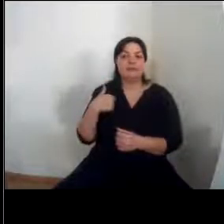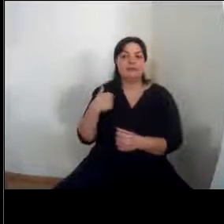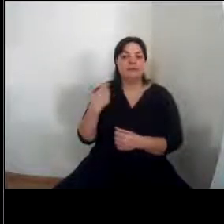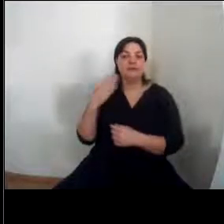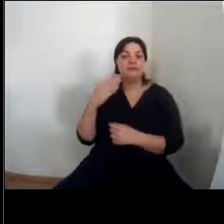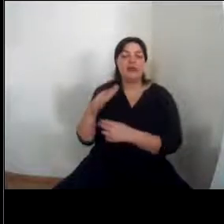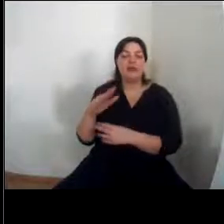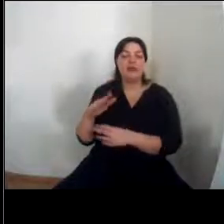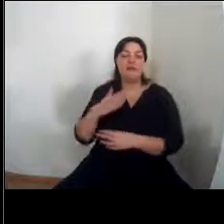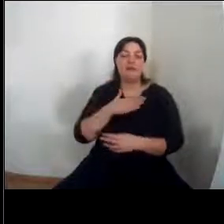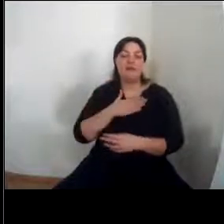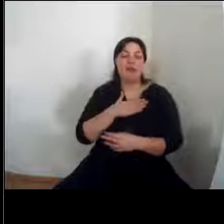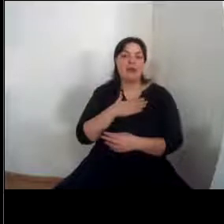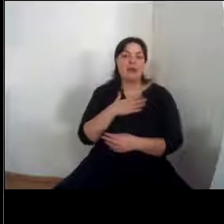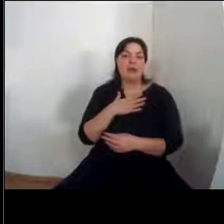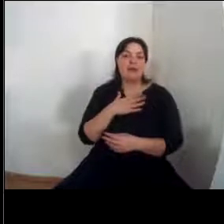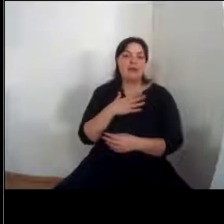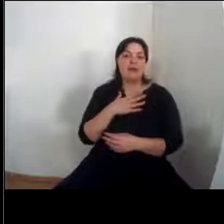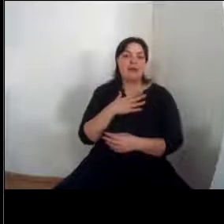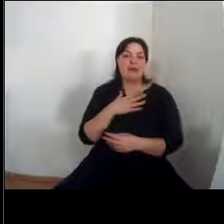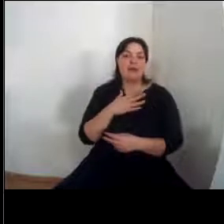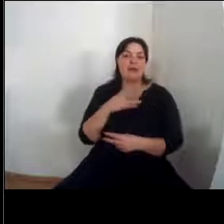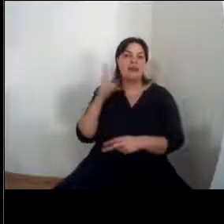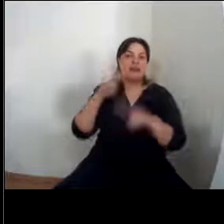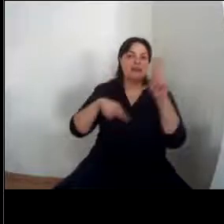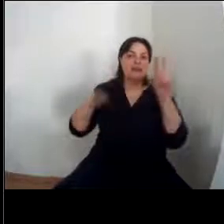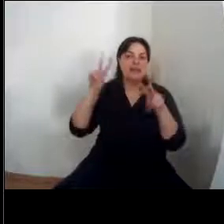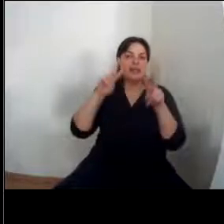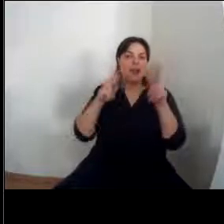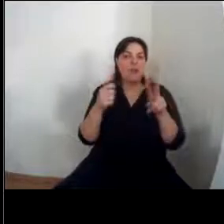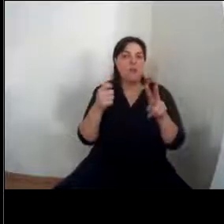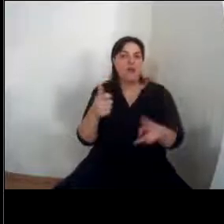quizás pueda despistar en el sentido de que